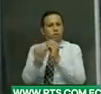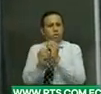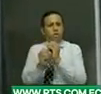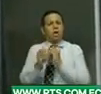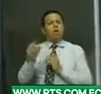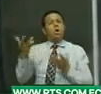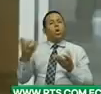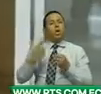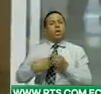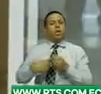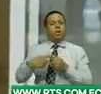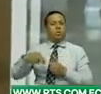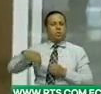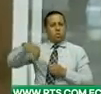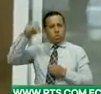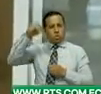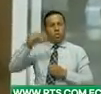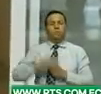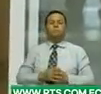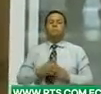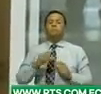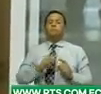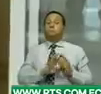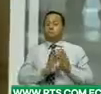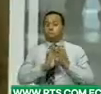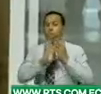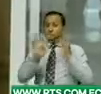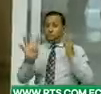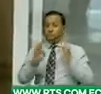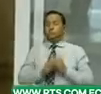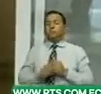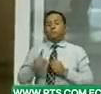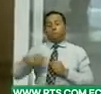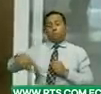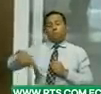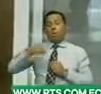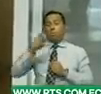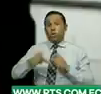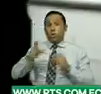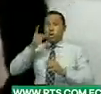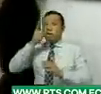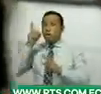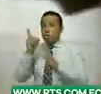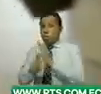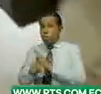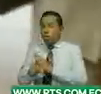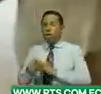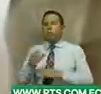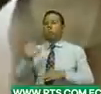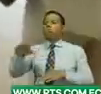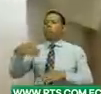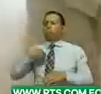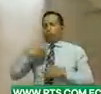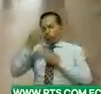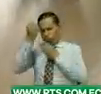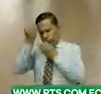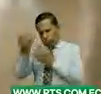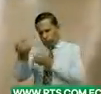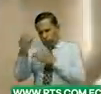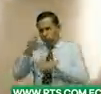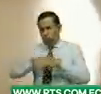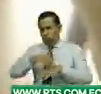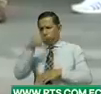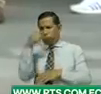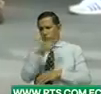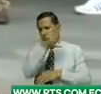Norte de Quito. A la fila estuvieron los demandantes para ratificar la hipótesis que tienen contra el ministro de Salud, Juan Carlos